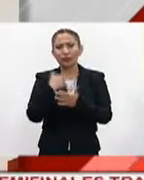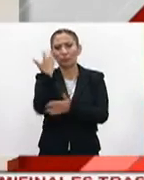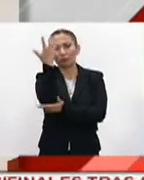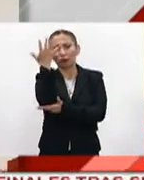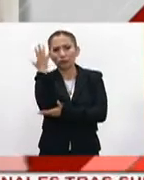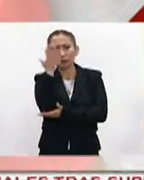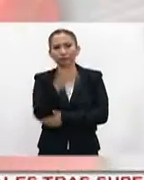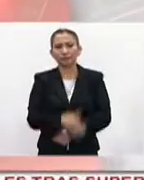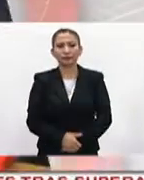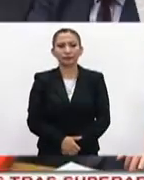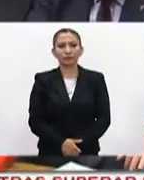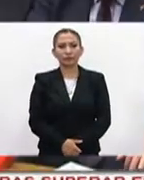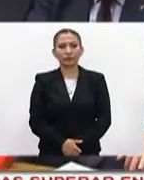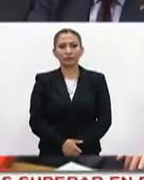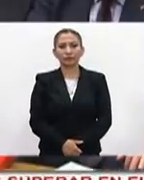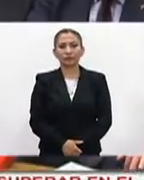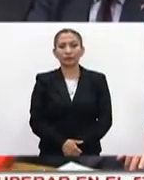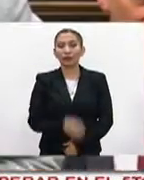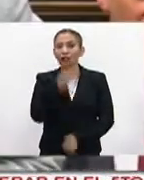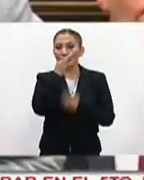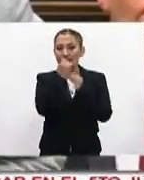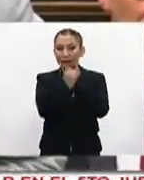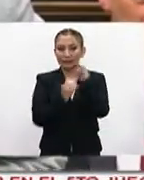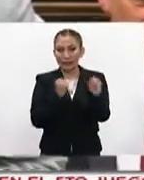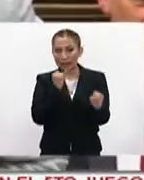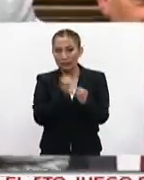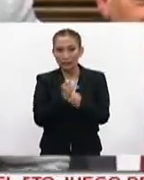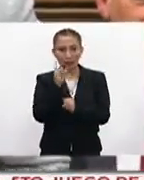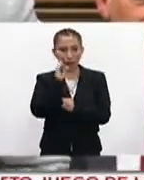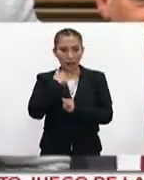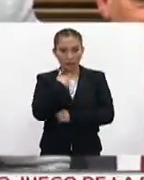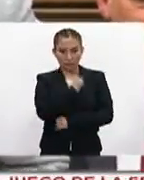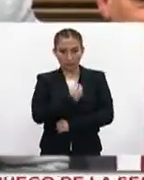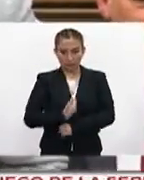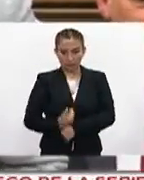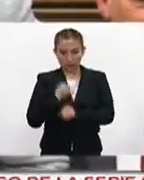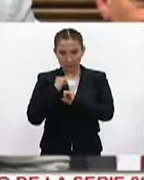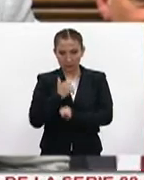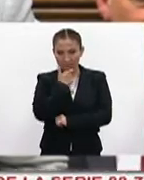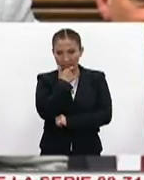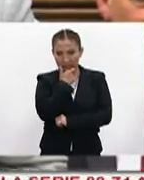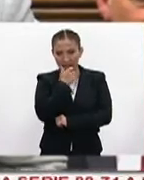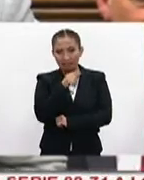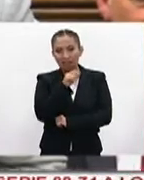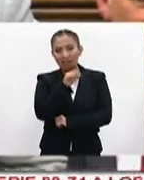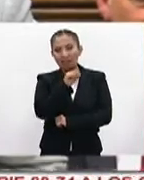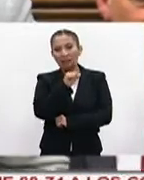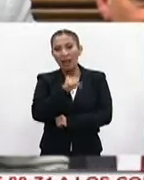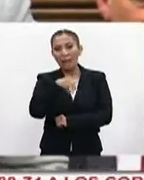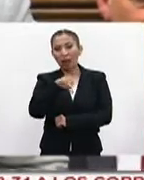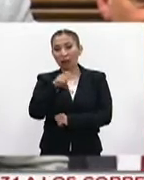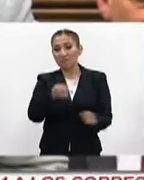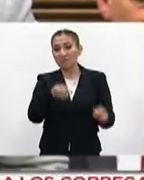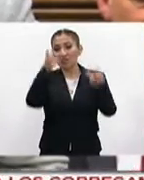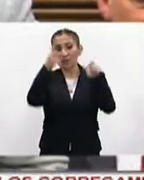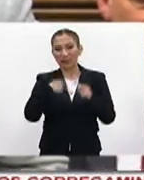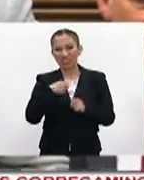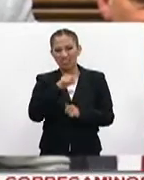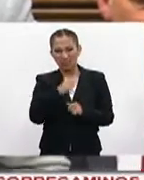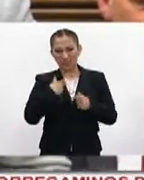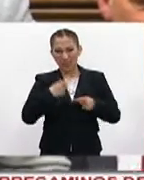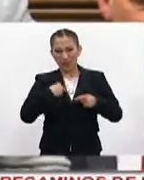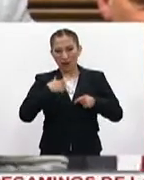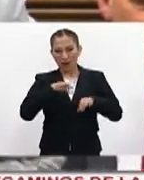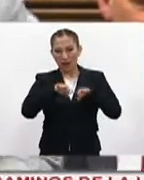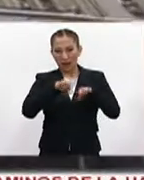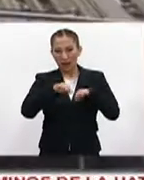bosque. En noticias internacionales, la primera ministra británica Theresa May expulsó a 23 diplomáticos de